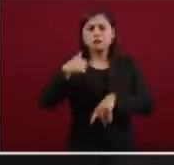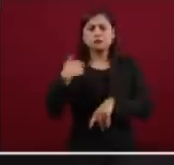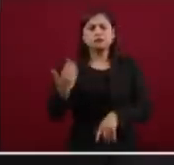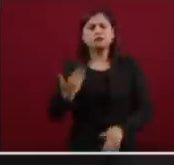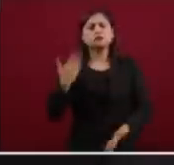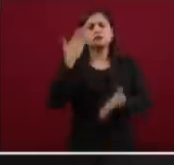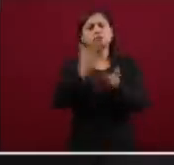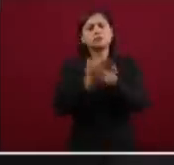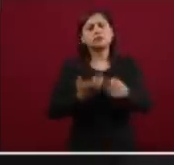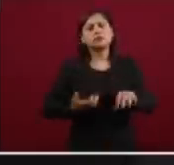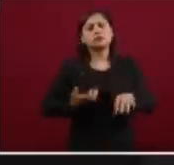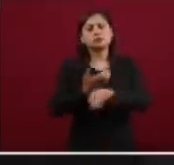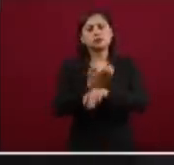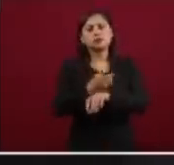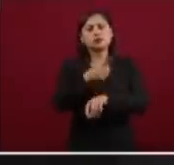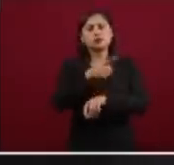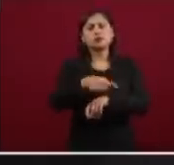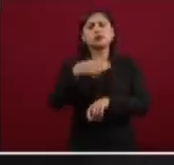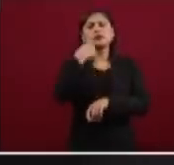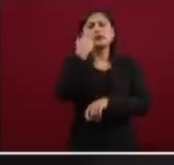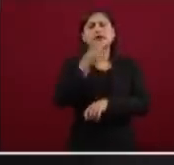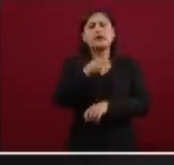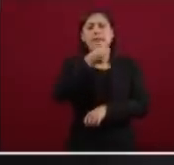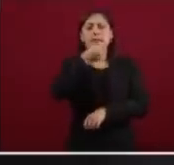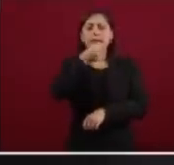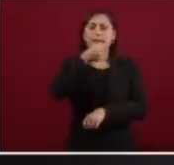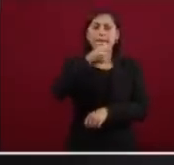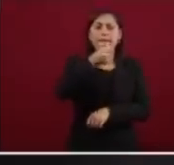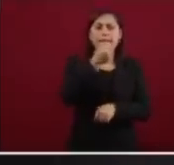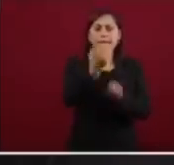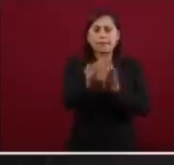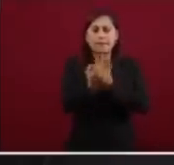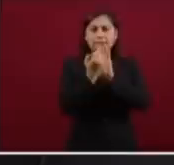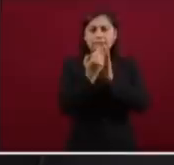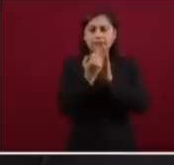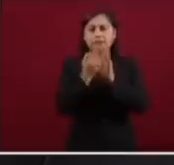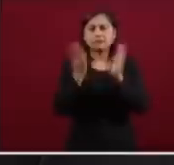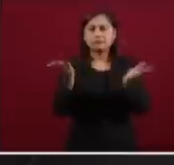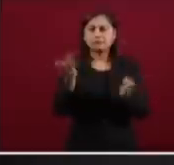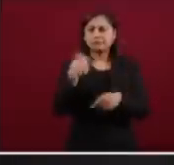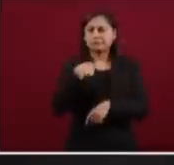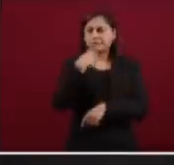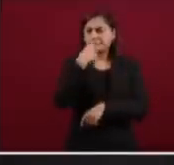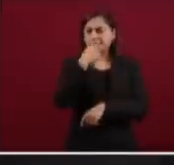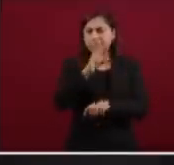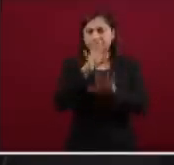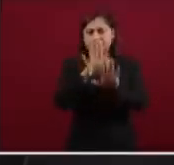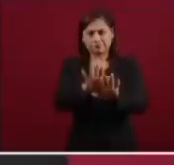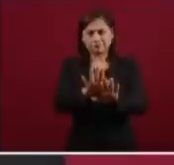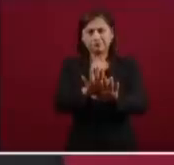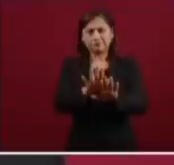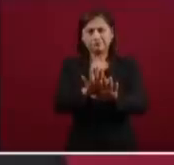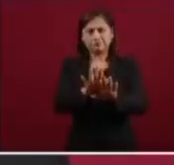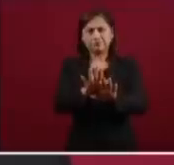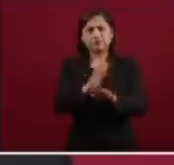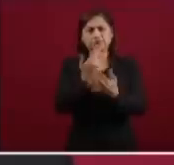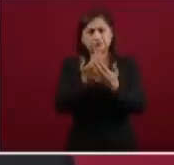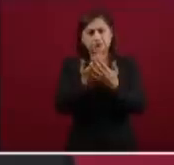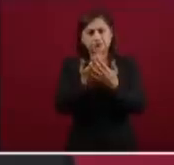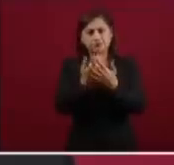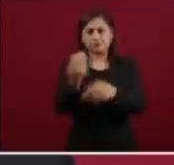me quieren entrevistar y procuro esperar hasta el acto